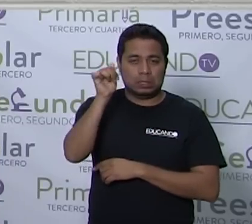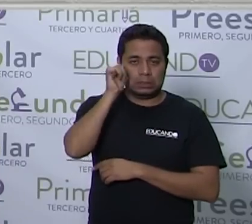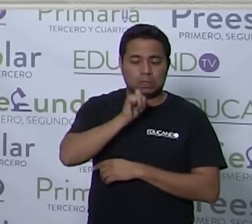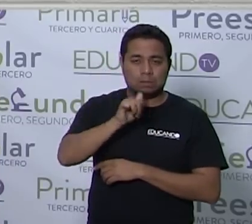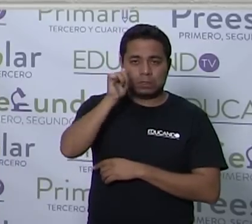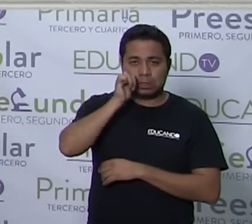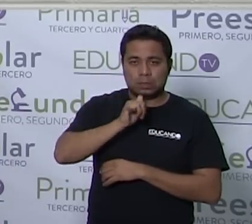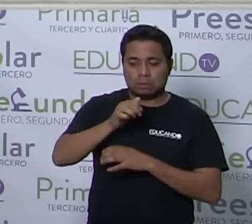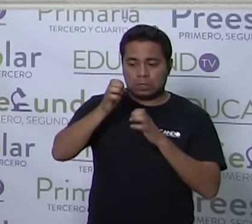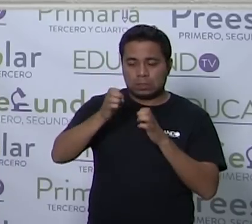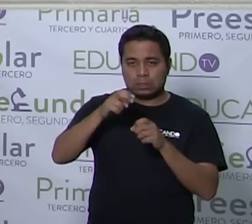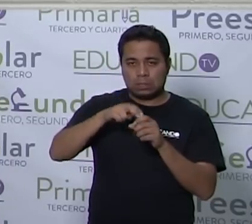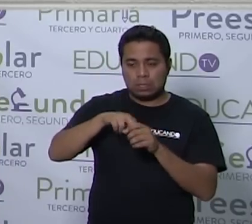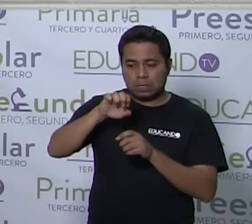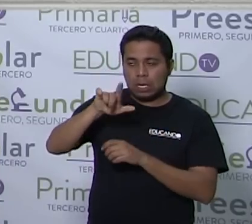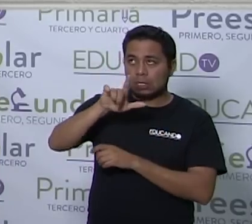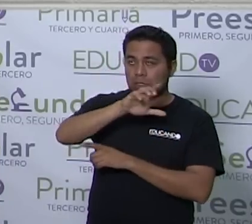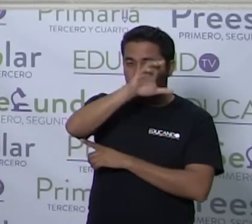en el cielo.